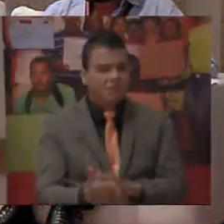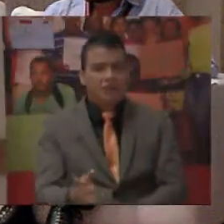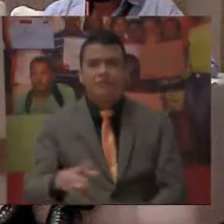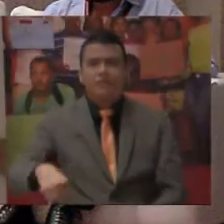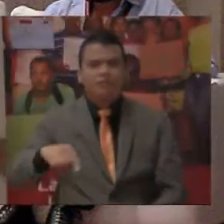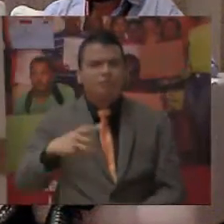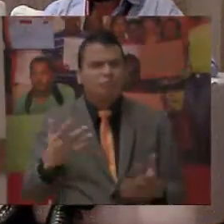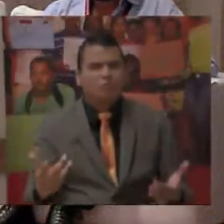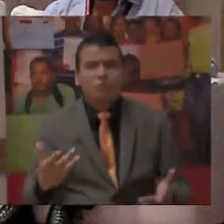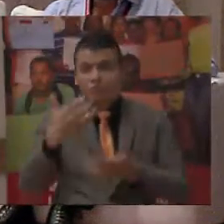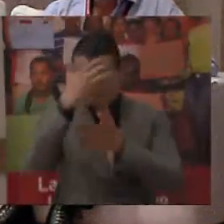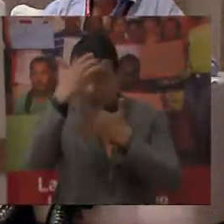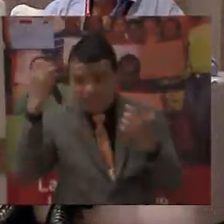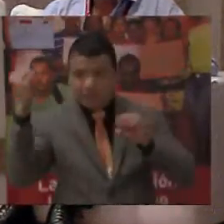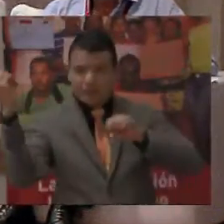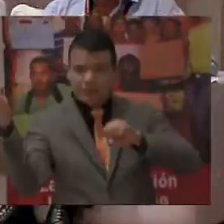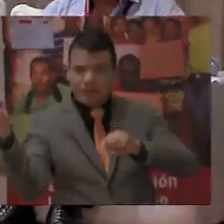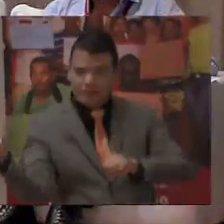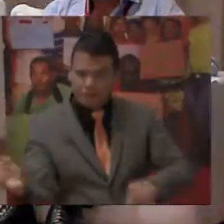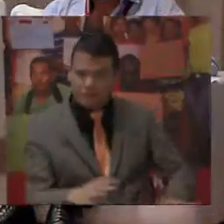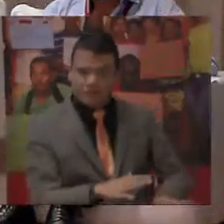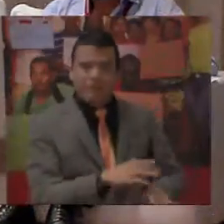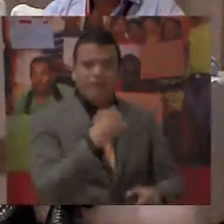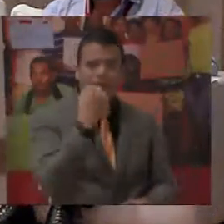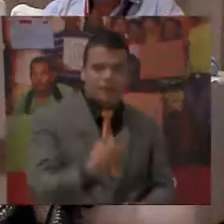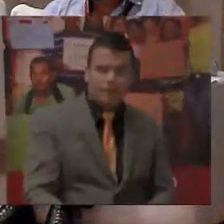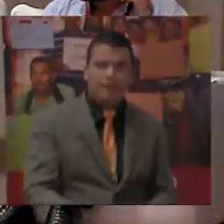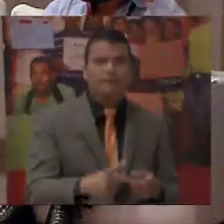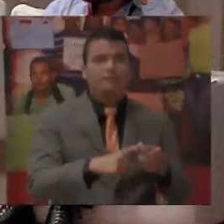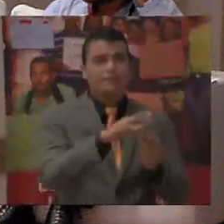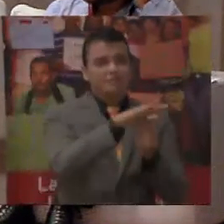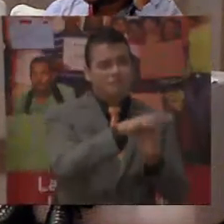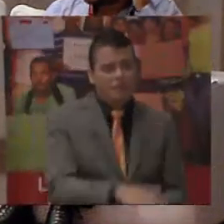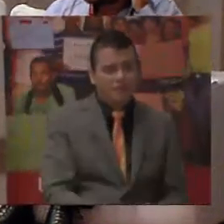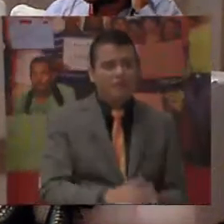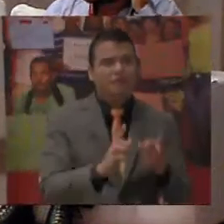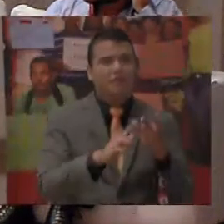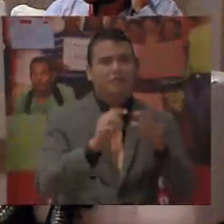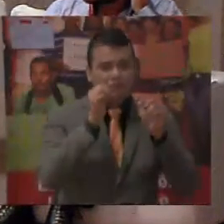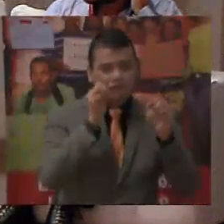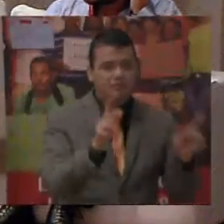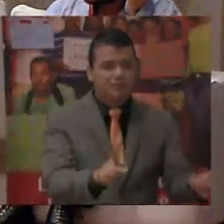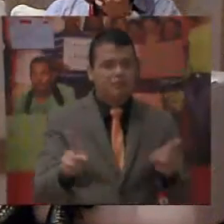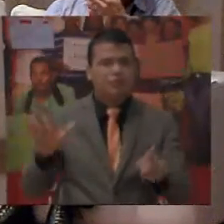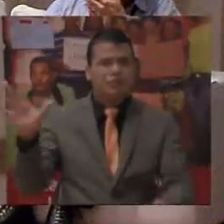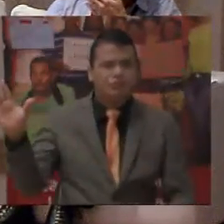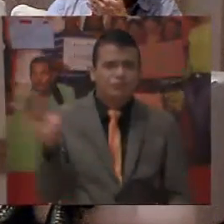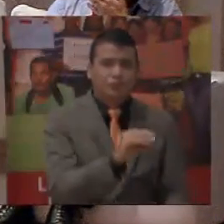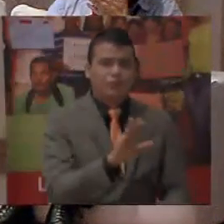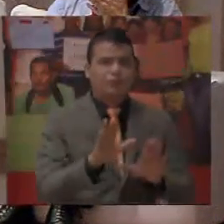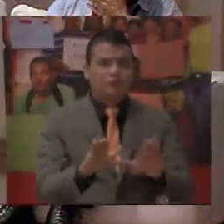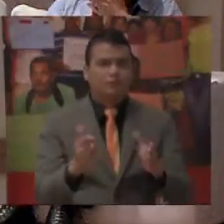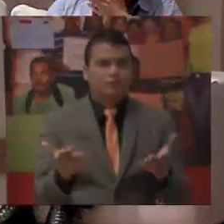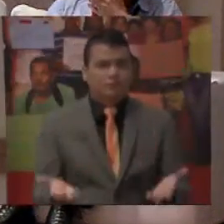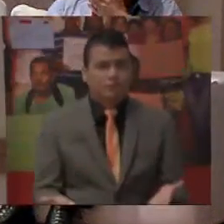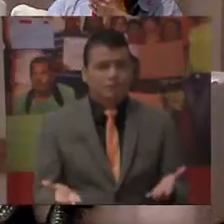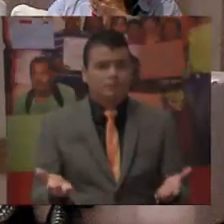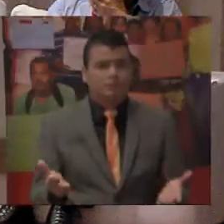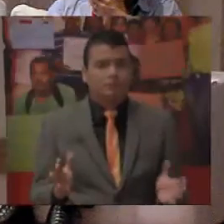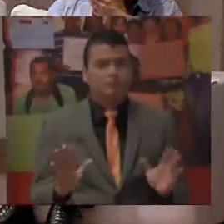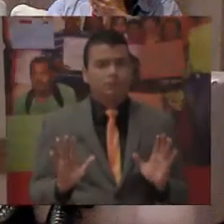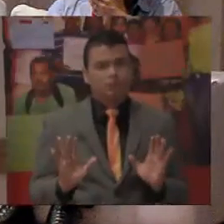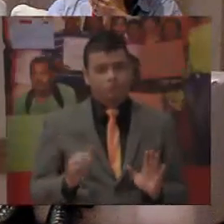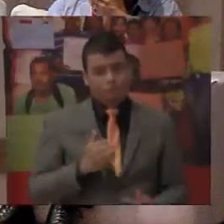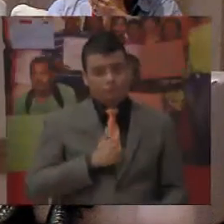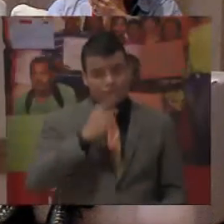reinsertados, incluye las víctimas, incluye toda la población. En eso estamos trabajando durísimo y para allá vamos, y afortunadamente